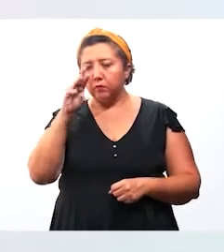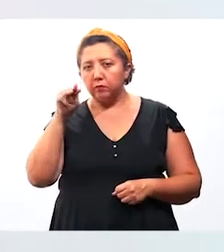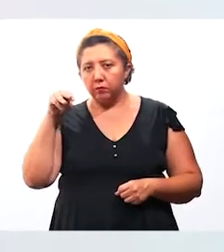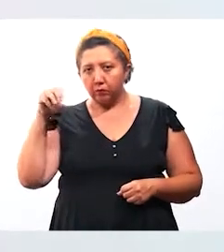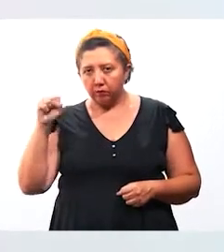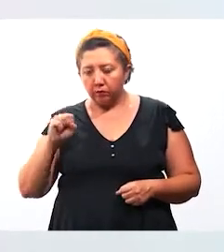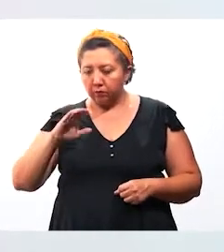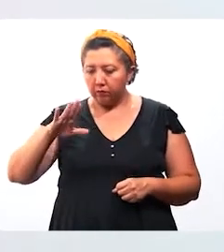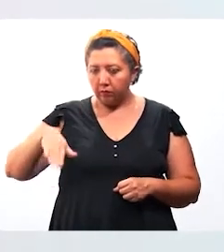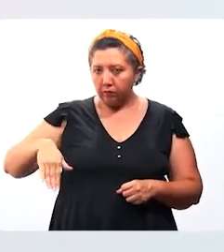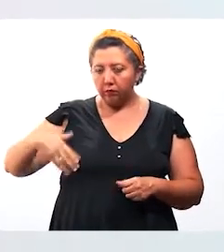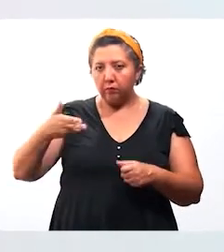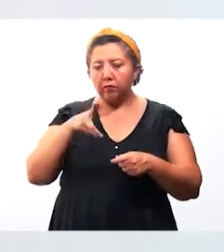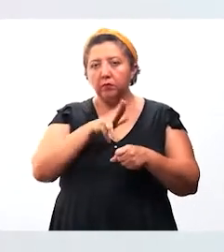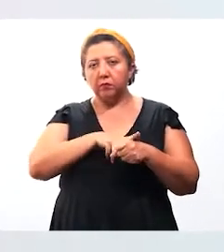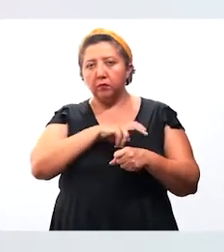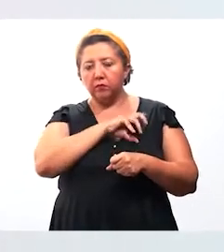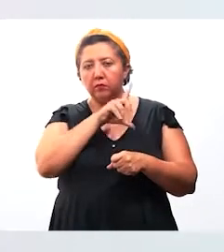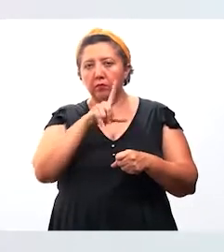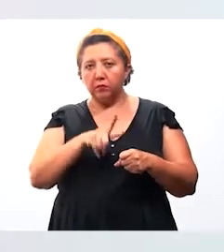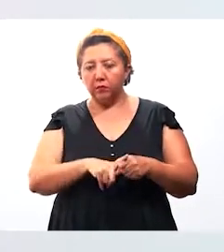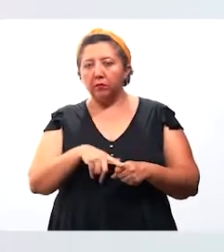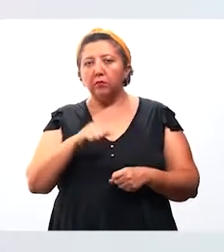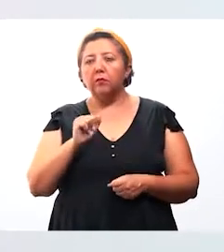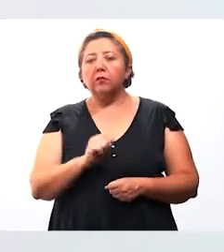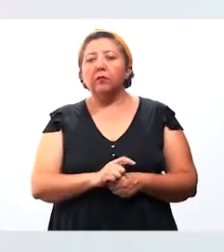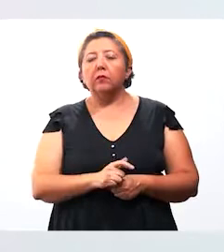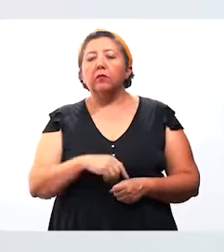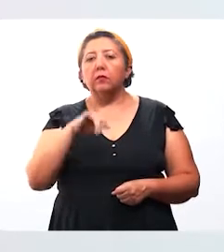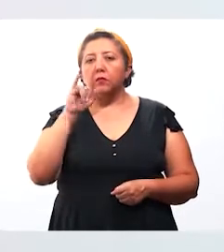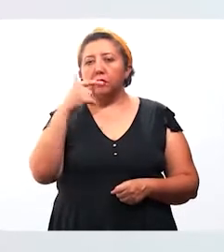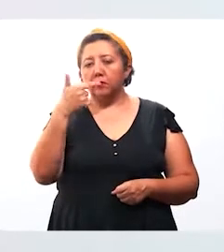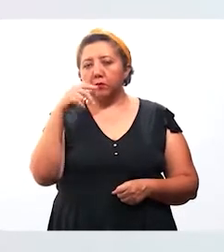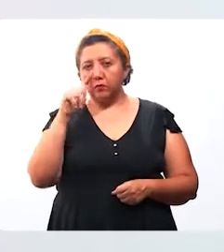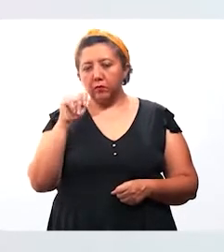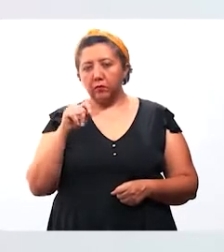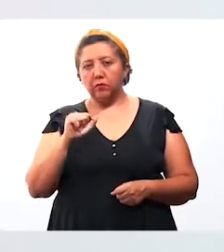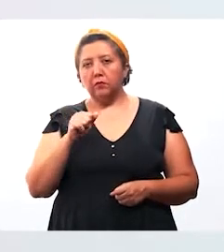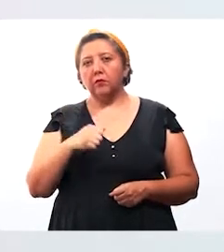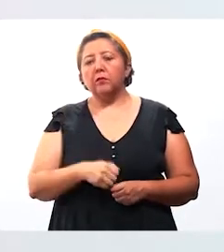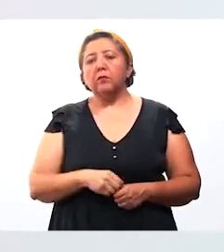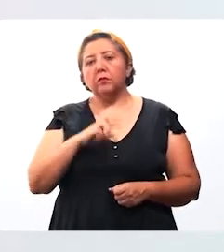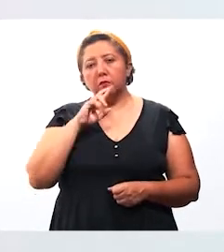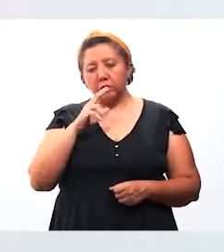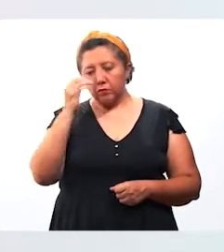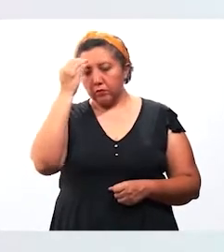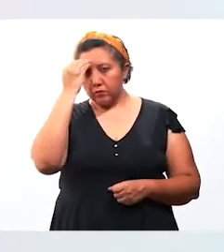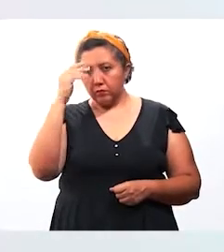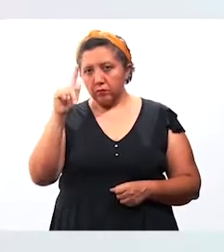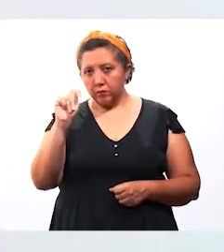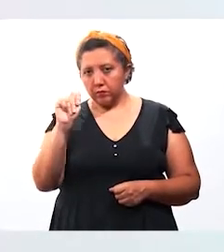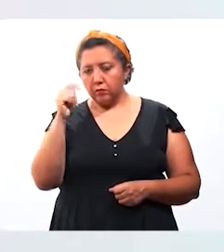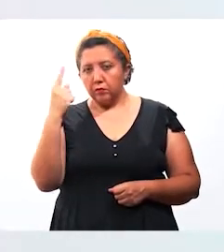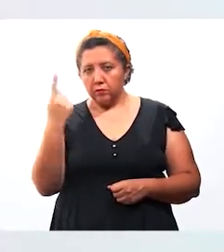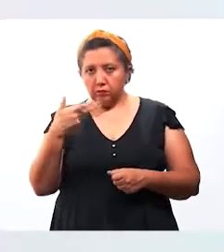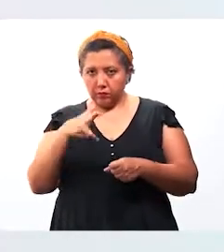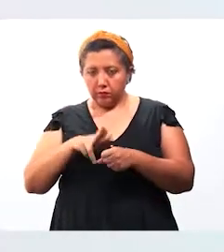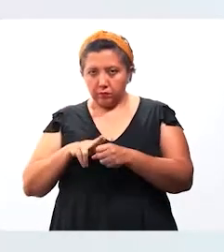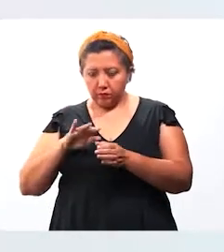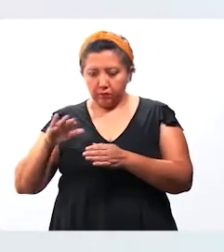IMSS, ubicado a un costado del Hospital General Regional, licenciado Ignacio García Teller, mejor conocido como